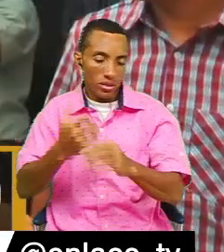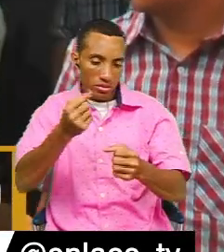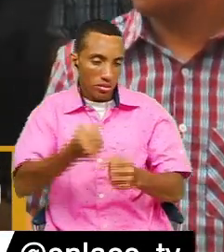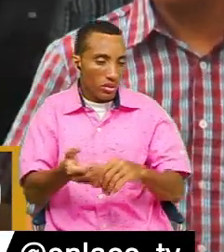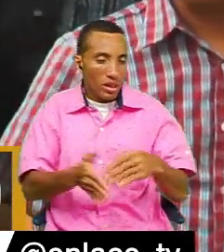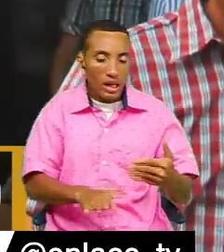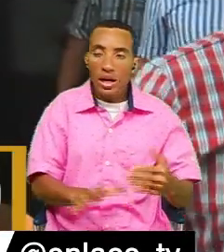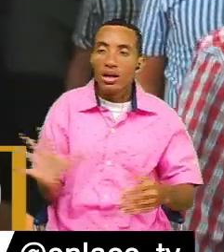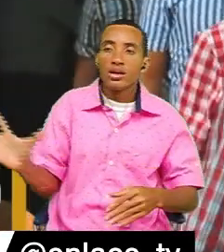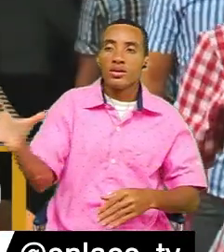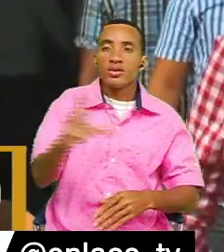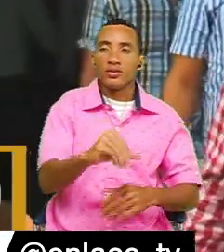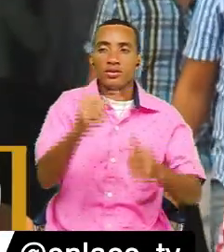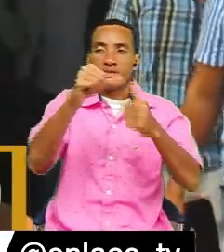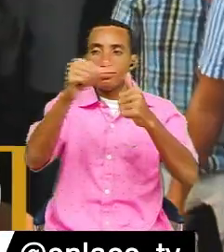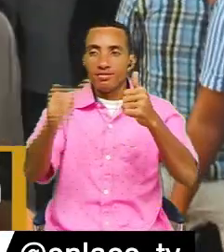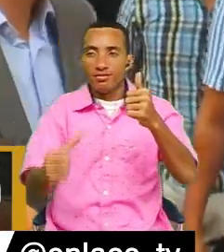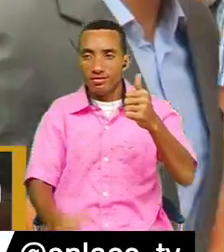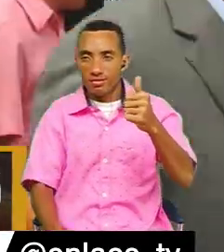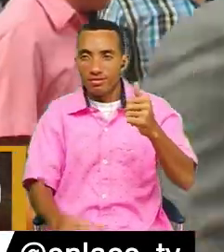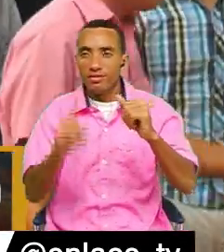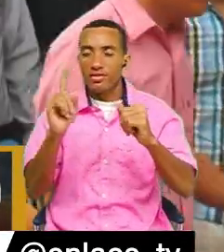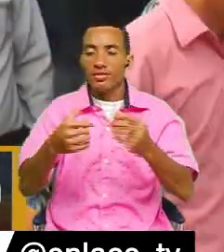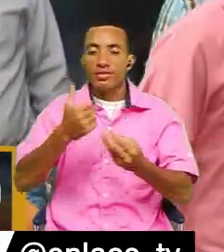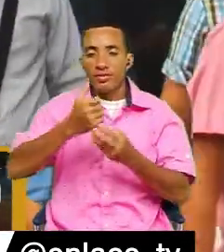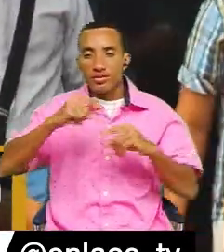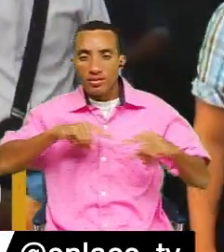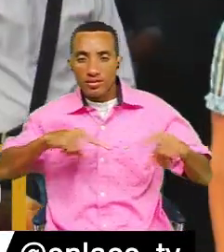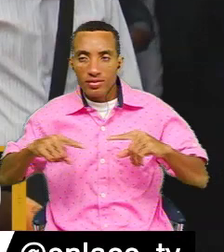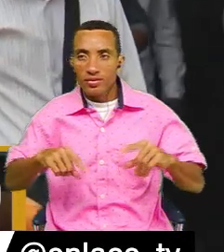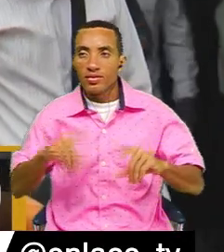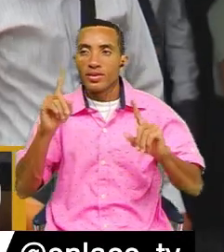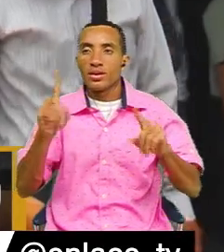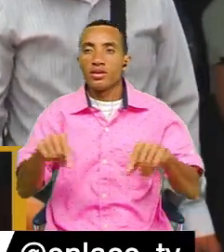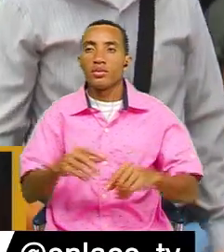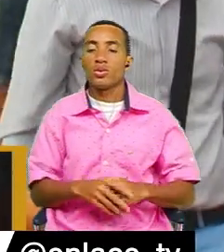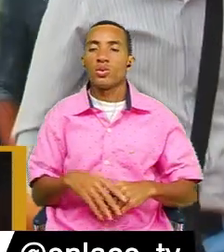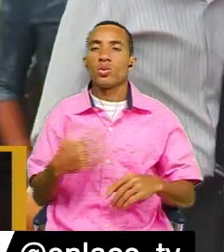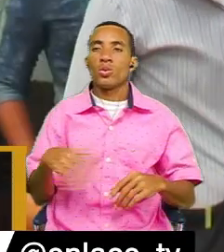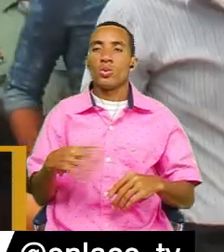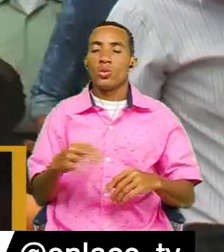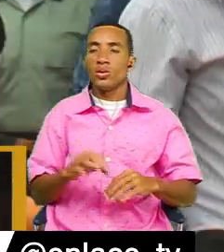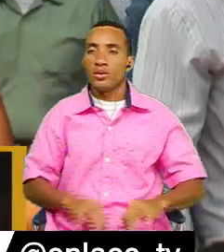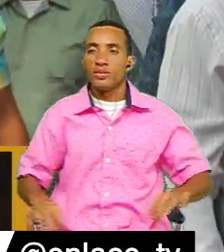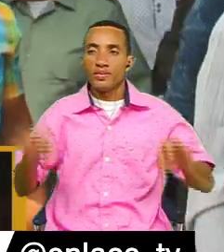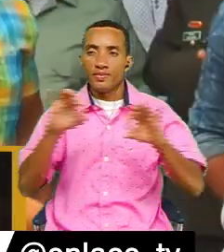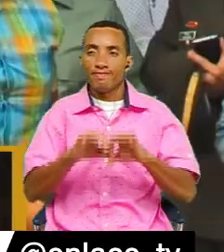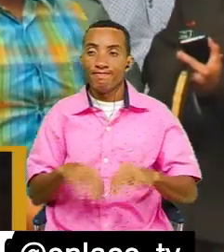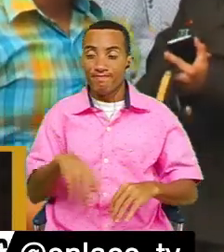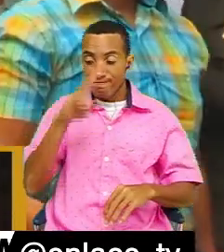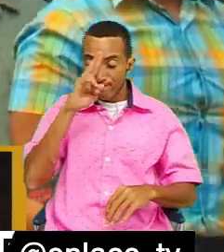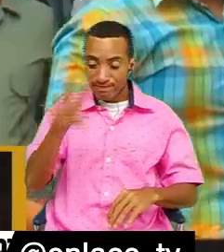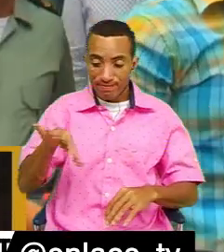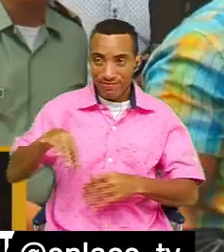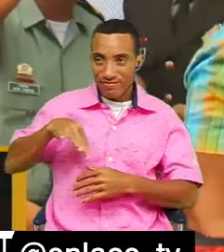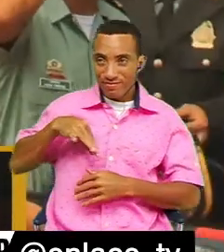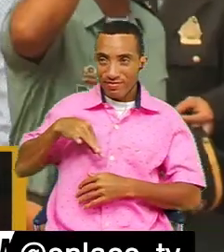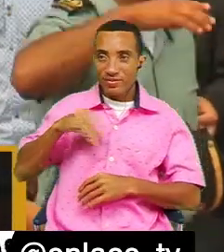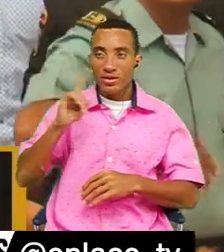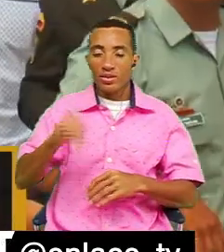los oficiales, suboficiales, cuerpo administrativo de la policía, por esa labor tan importante, ese reconocimiento desde